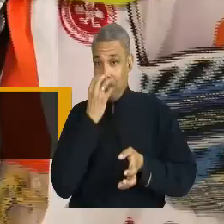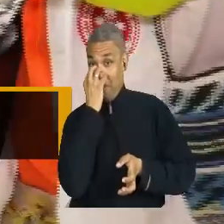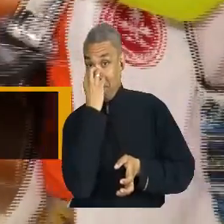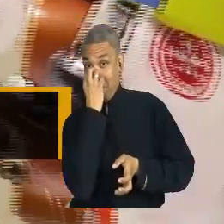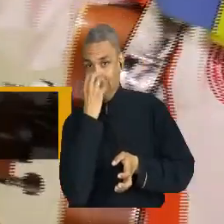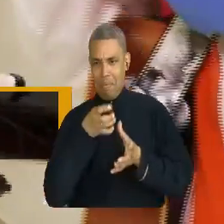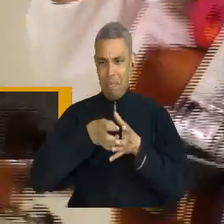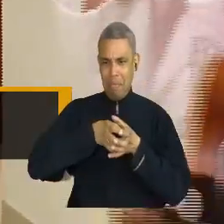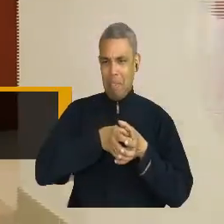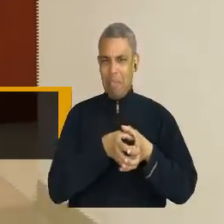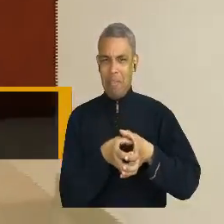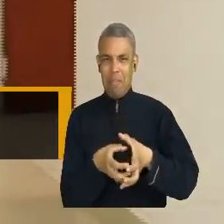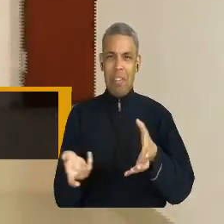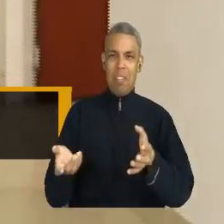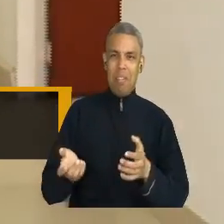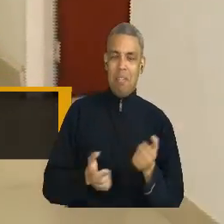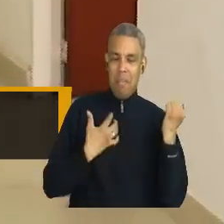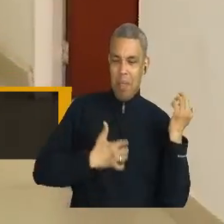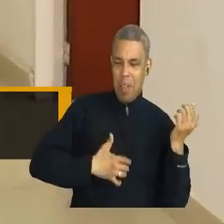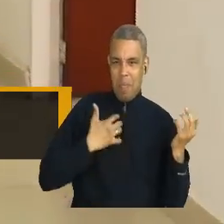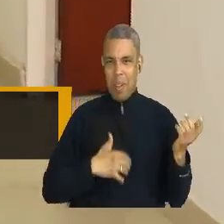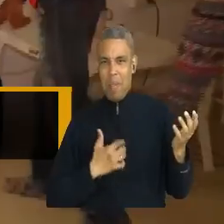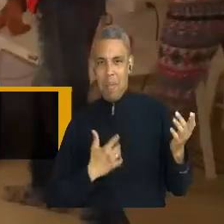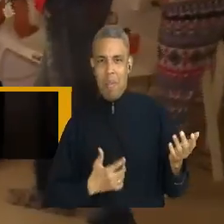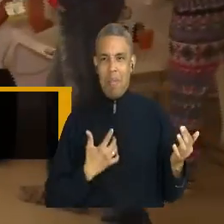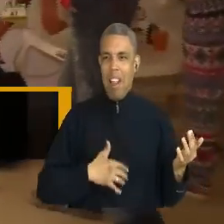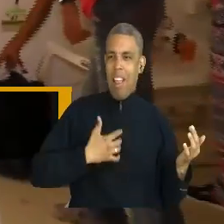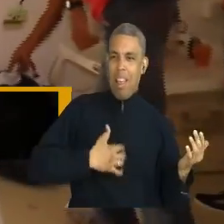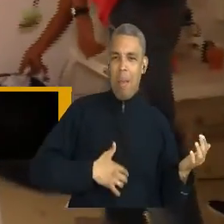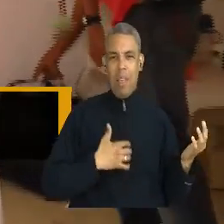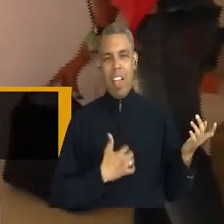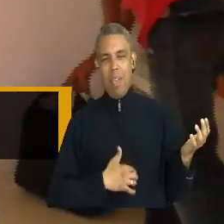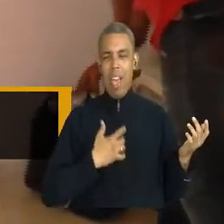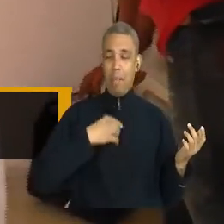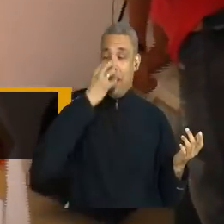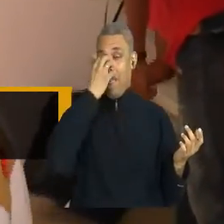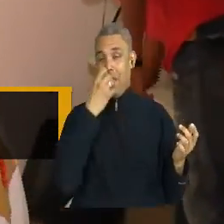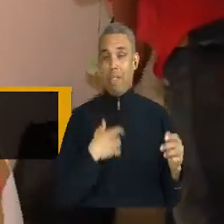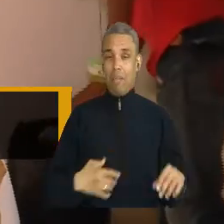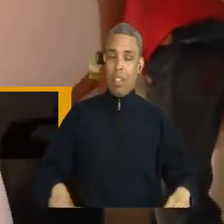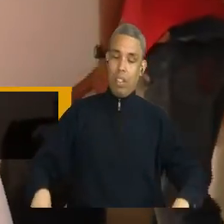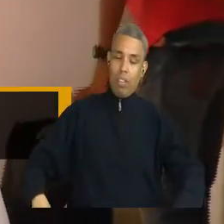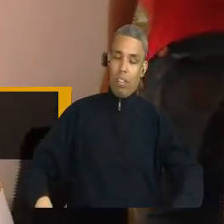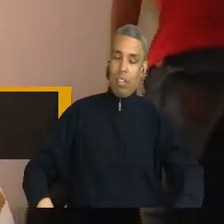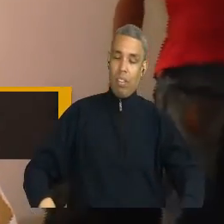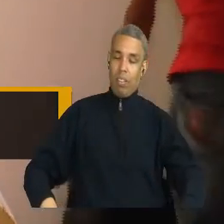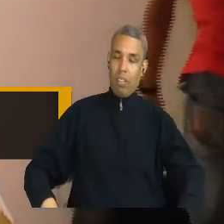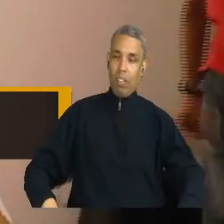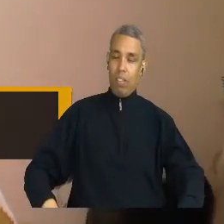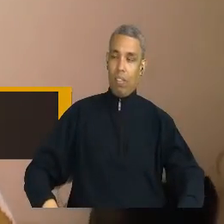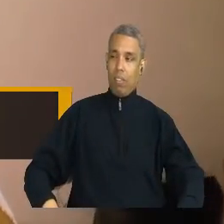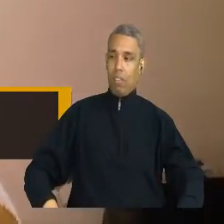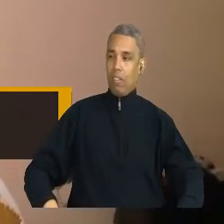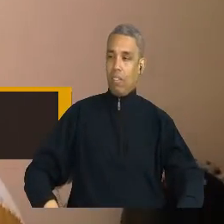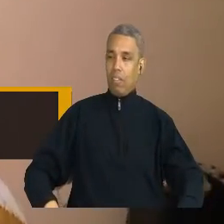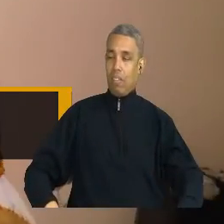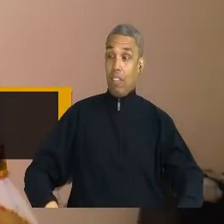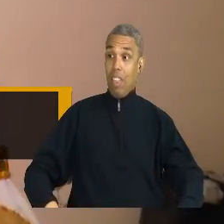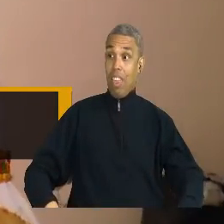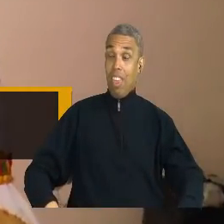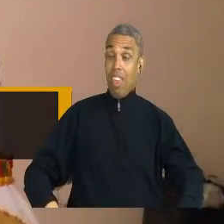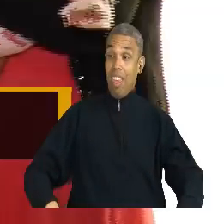con burbujas y con nuestros personajes y con la guitarra encantando y su hijo empieza a sonreír y por un ratico se le olvida que está ahí en